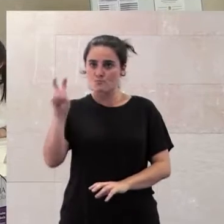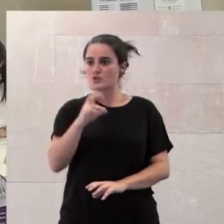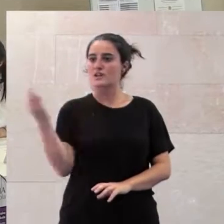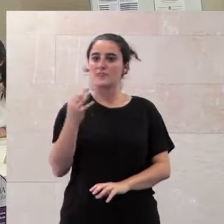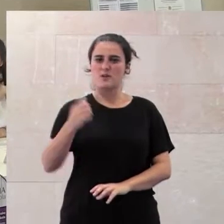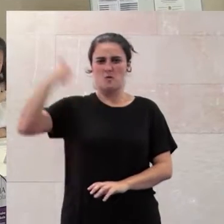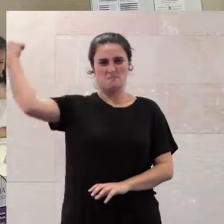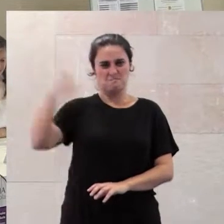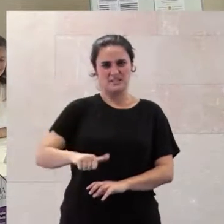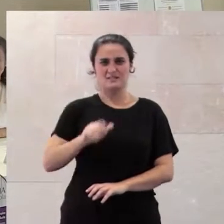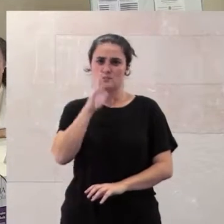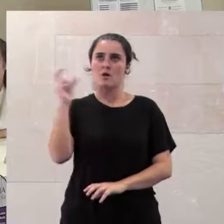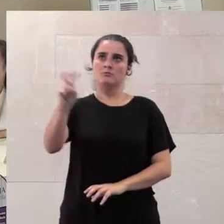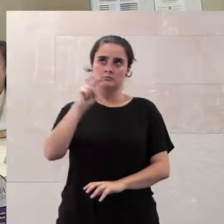pego.